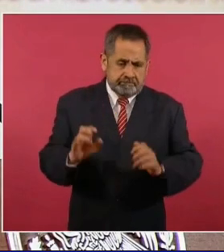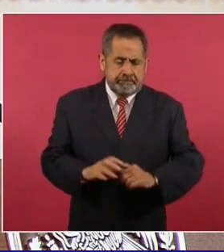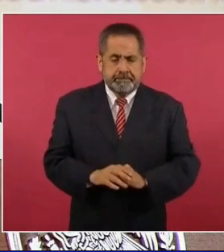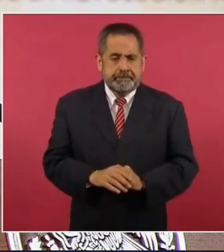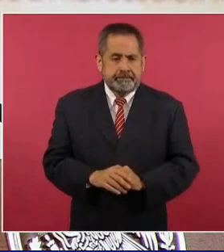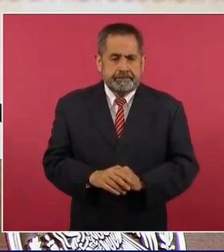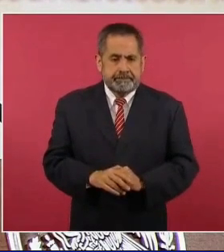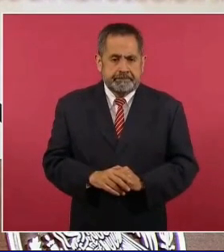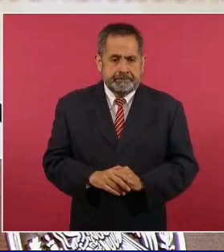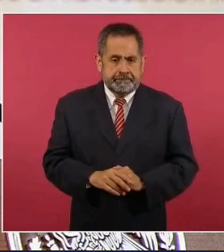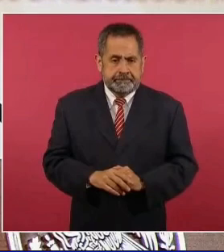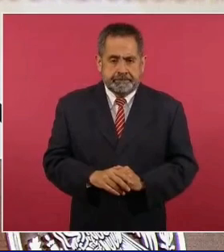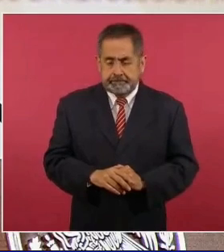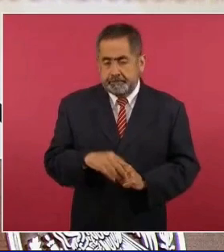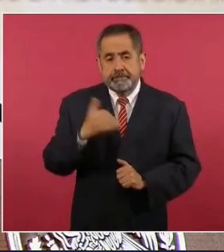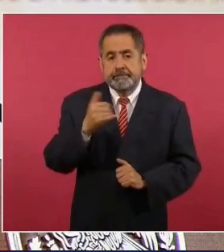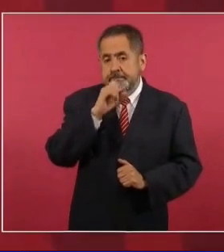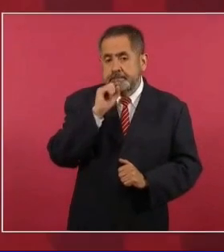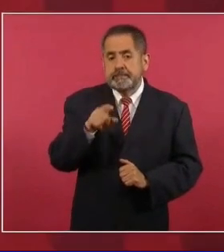Y no hay